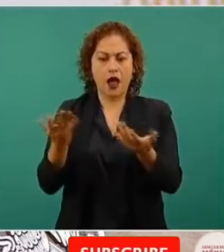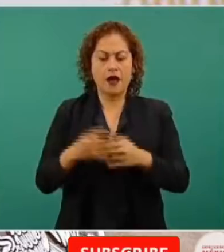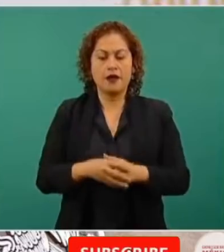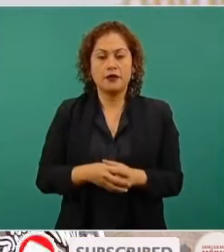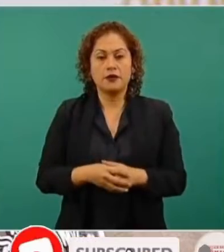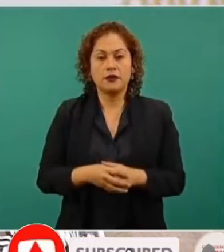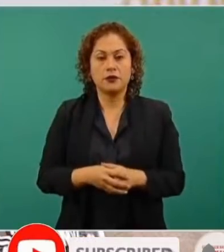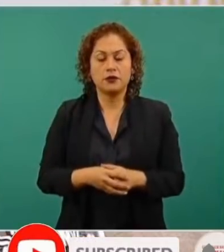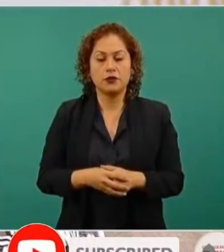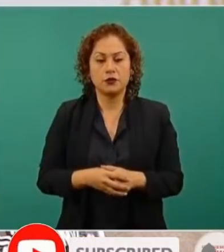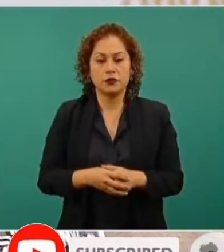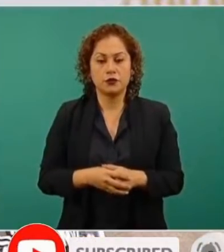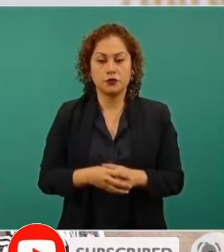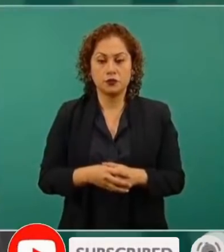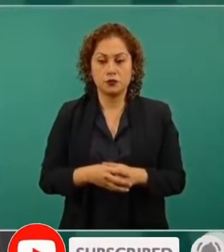las